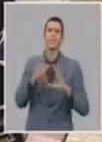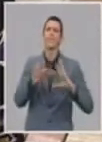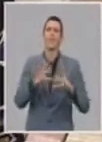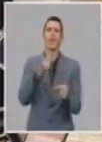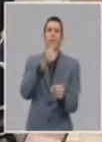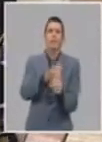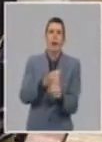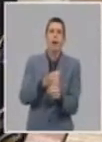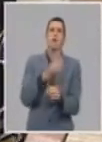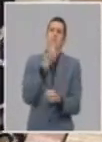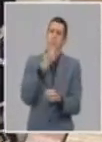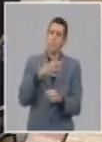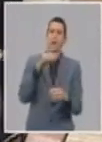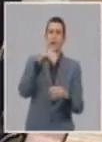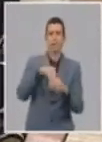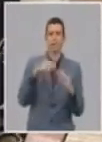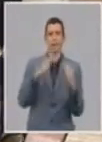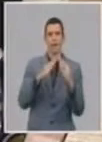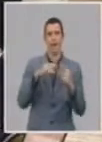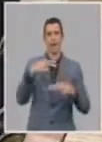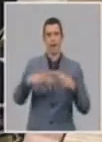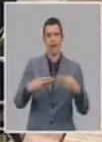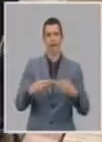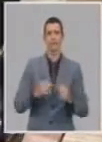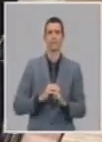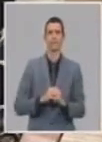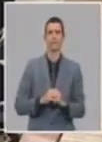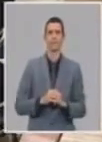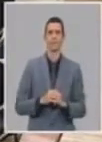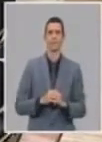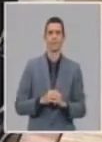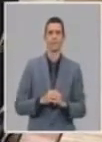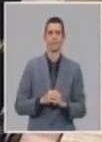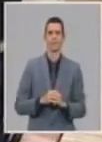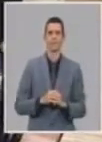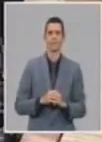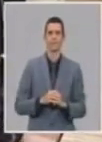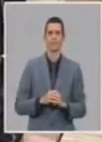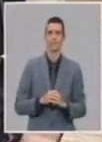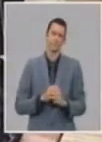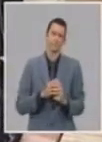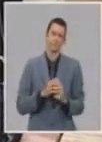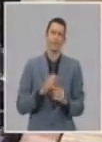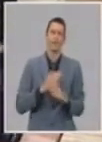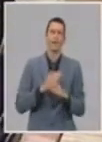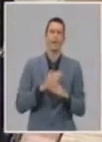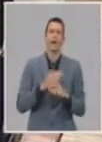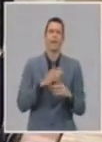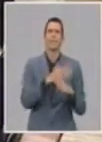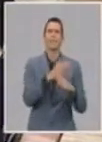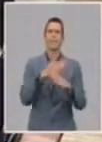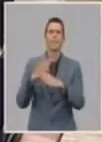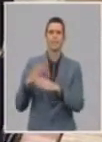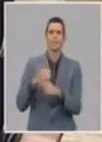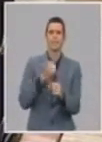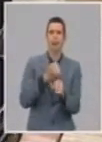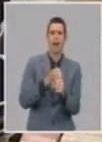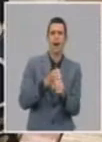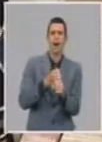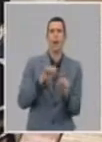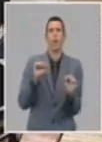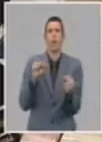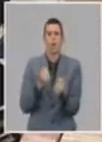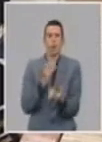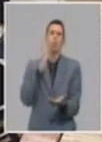hasta por ejemplo, auditores que están desarrollando los informes, están conformando sus informes. O sea, hay una gama de actividades amplia que se